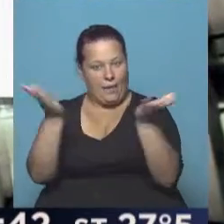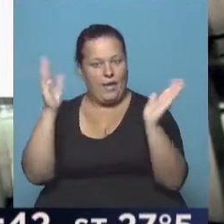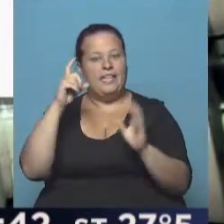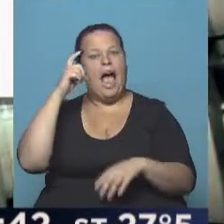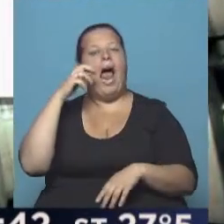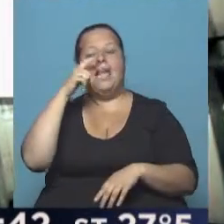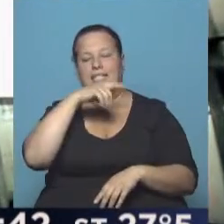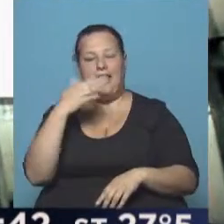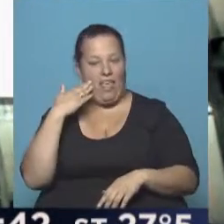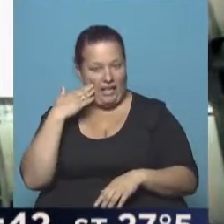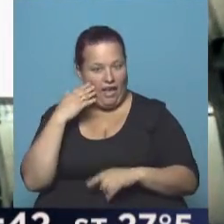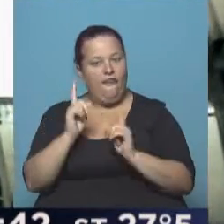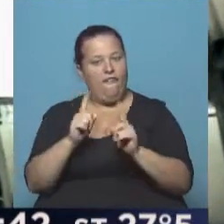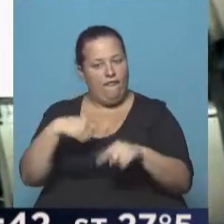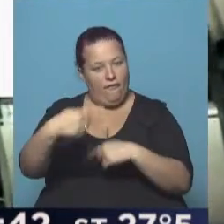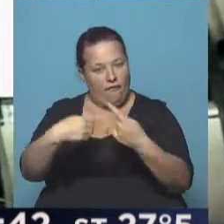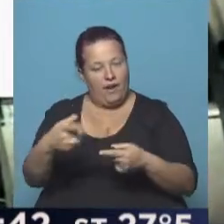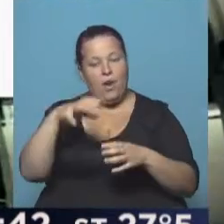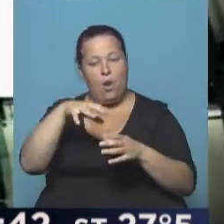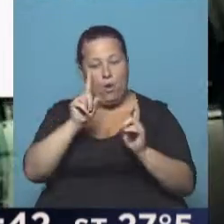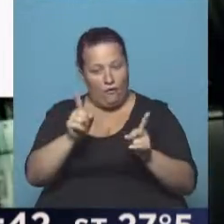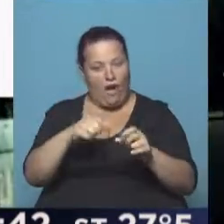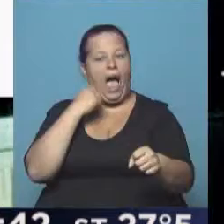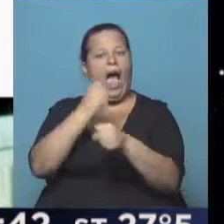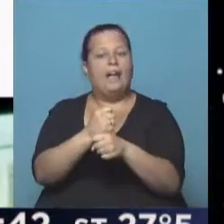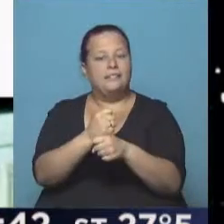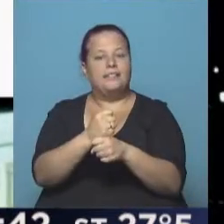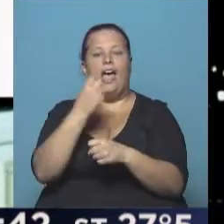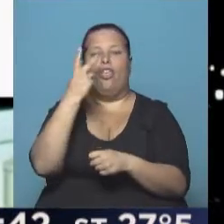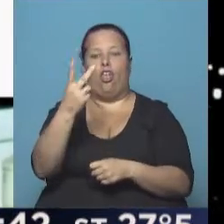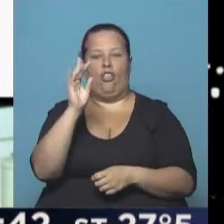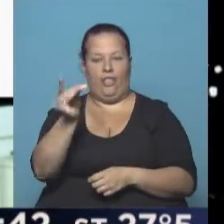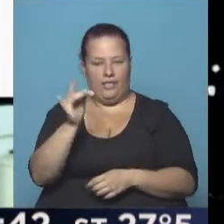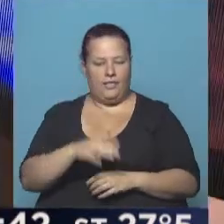19. Continúa, las instalaciones continúan hasta el próximo 2 de diciembre.